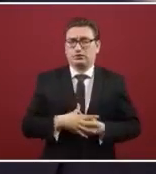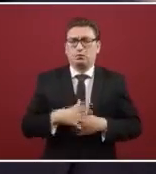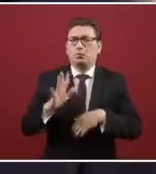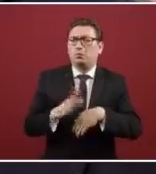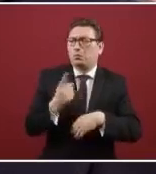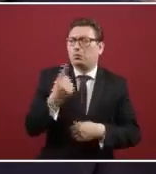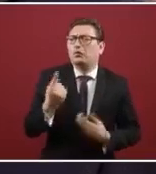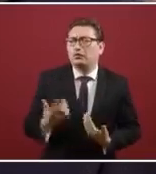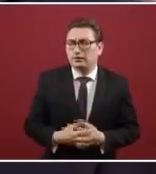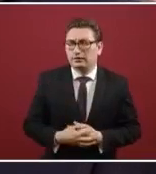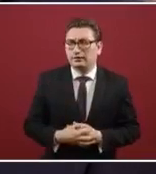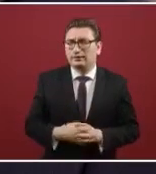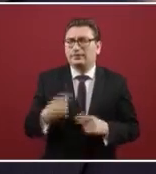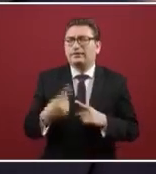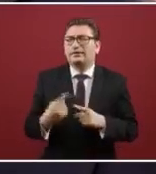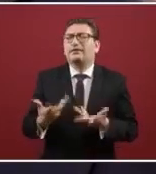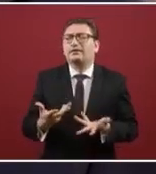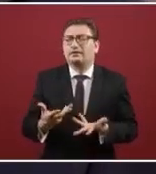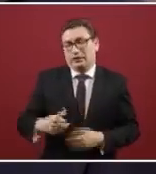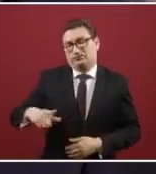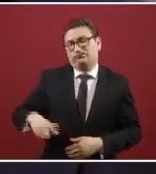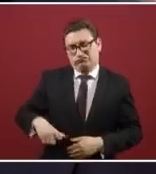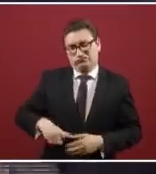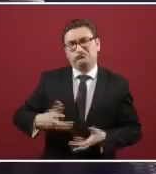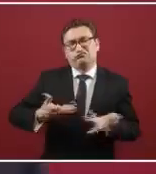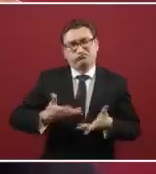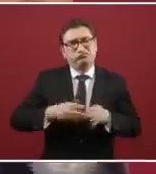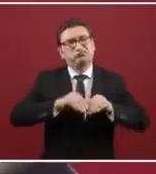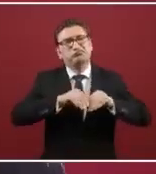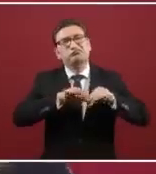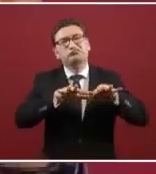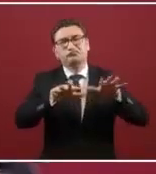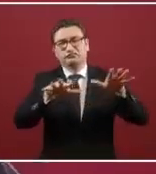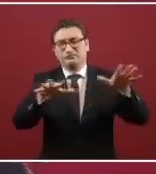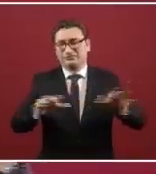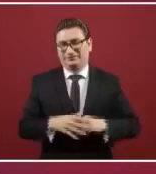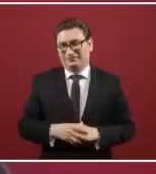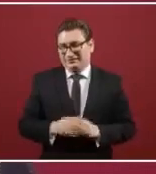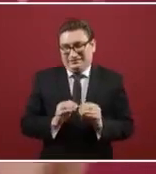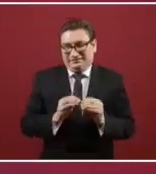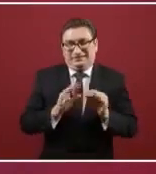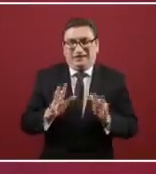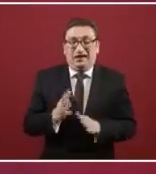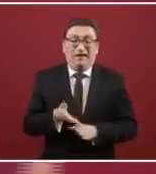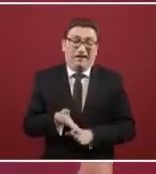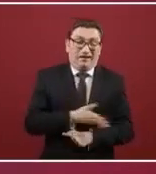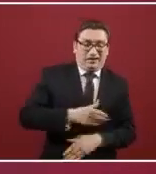porque lo hizo el Estado. Claro que esto en la concepción